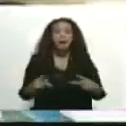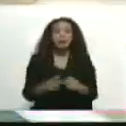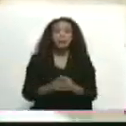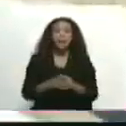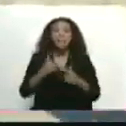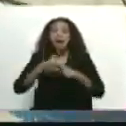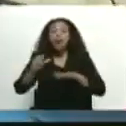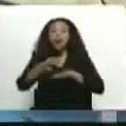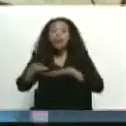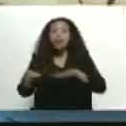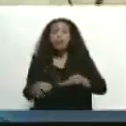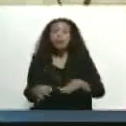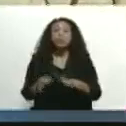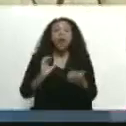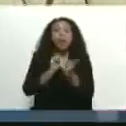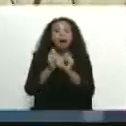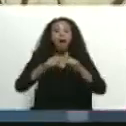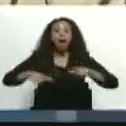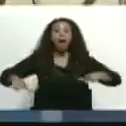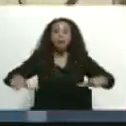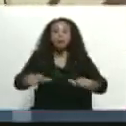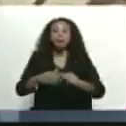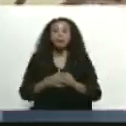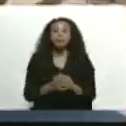otros municipios, las canchas